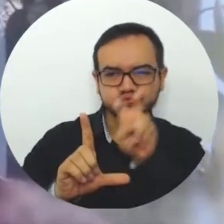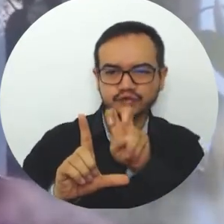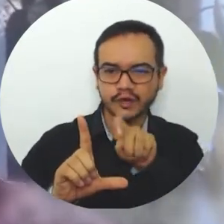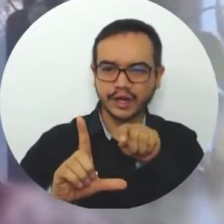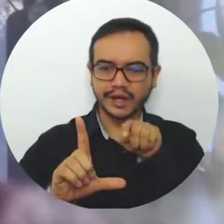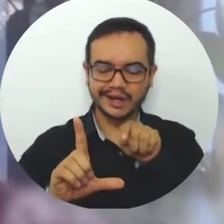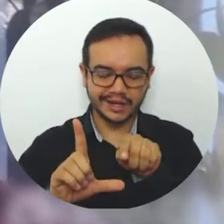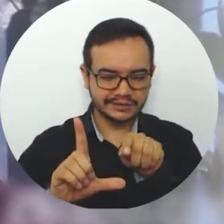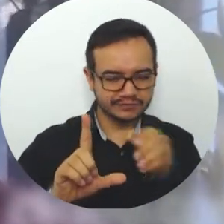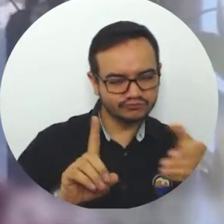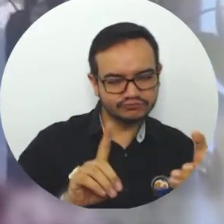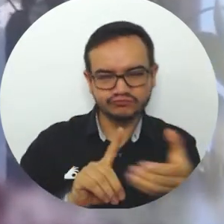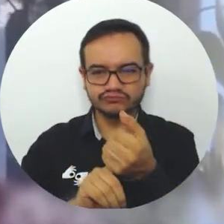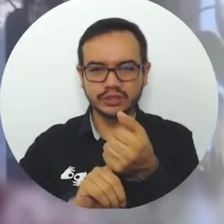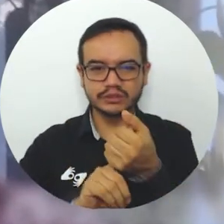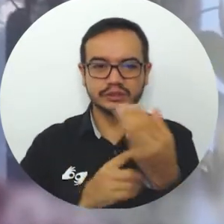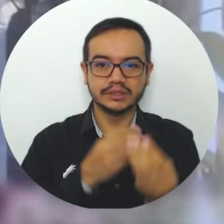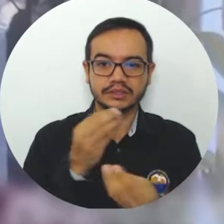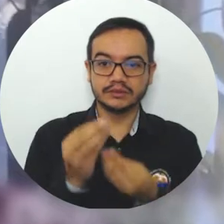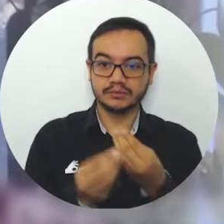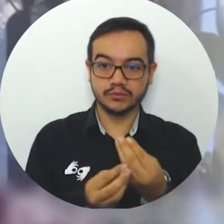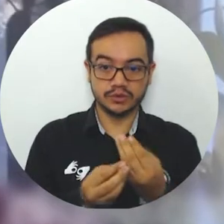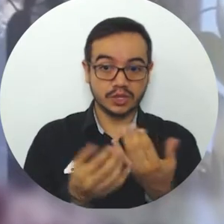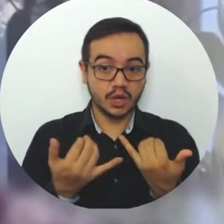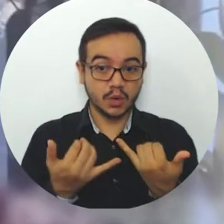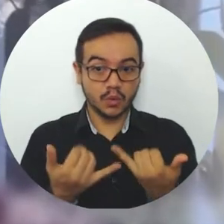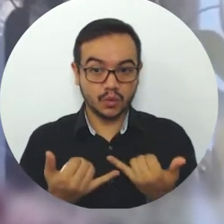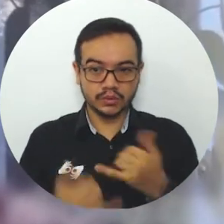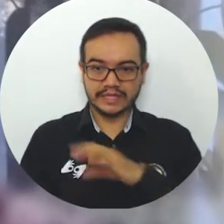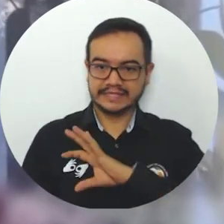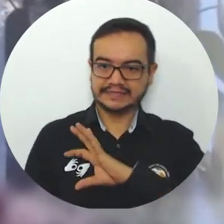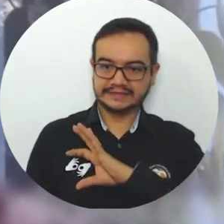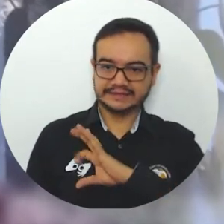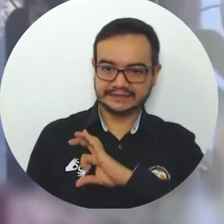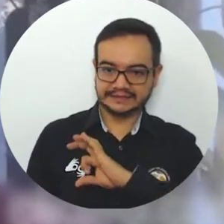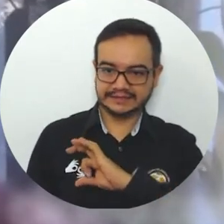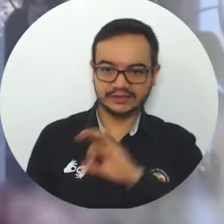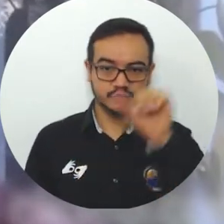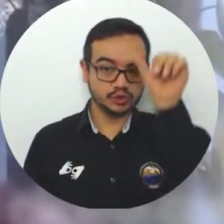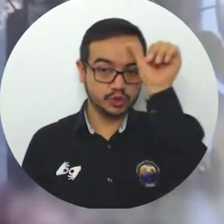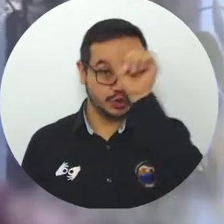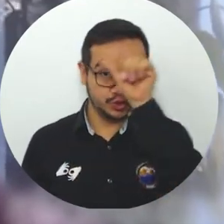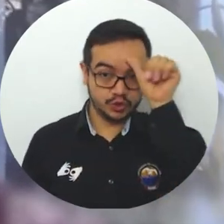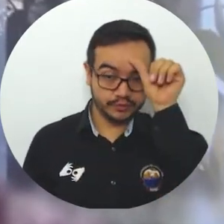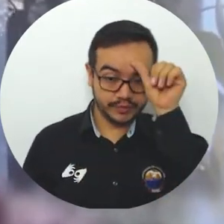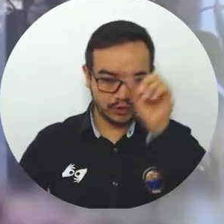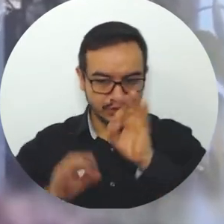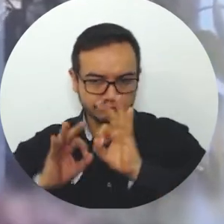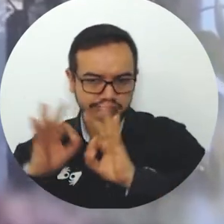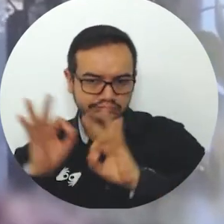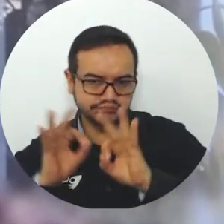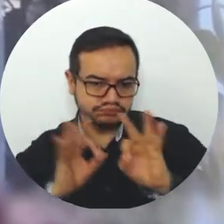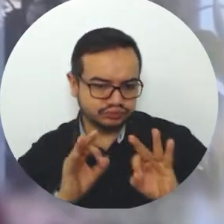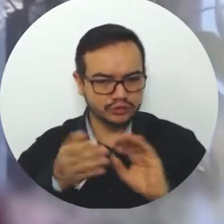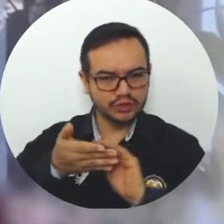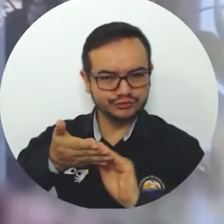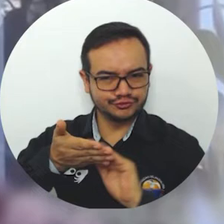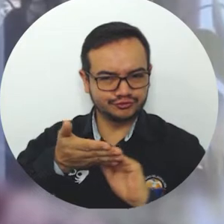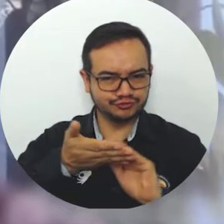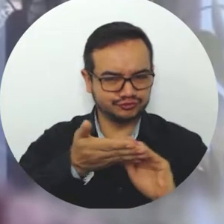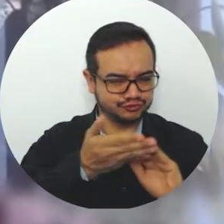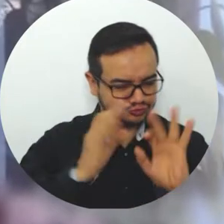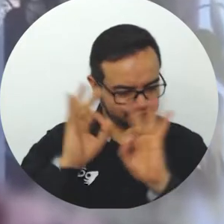pues estamos planteando un plan de trabajo muy concreto para llevar a cabo en